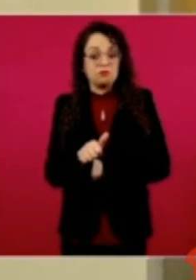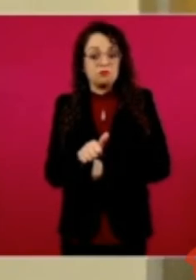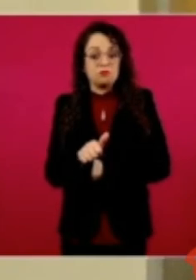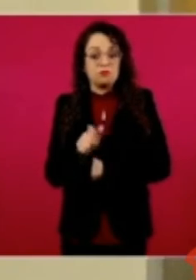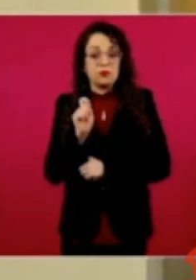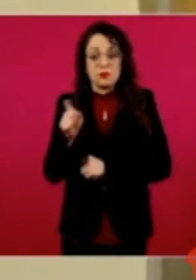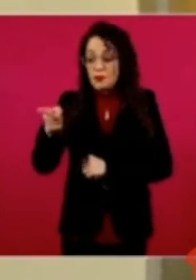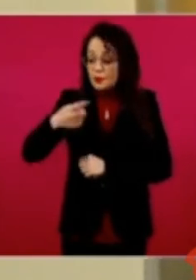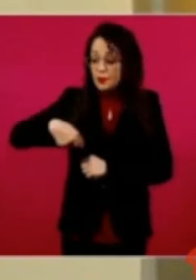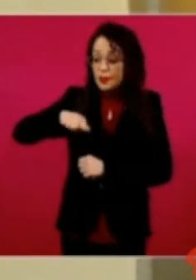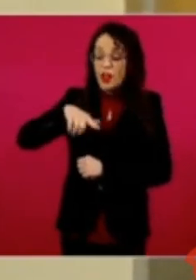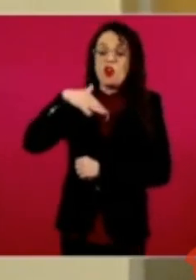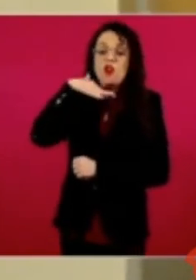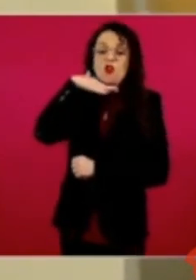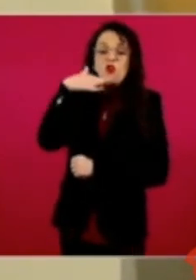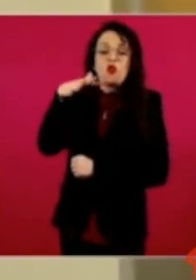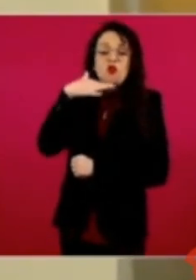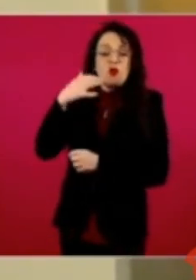Ya aprendieron, pero